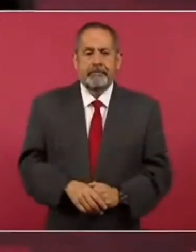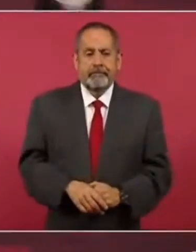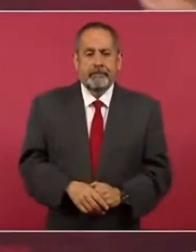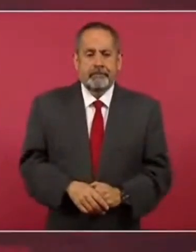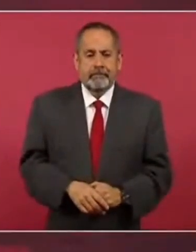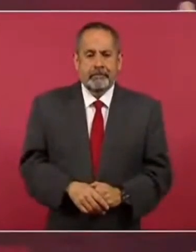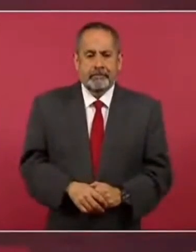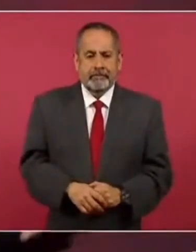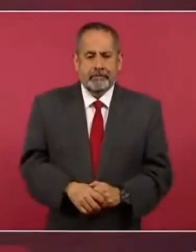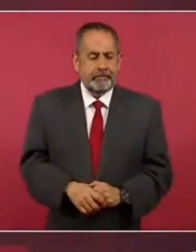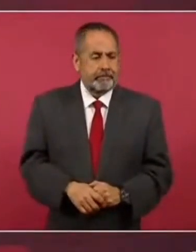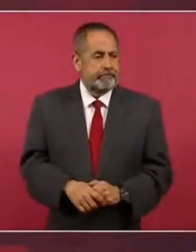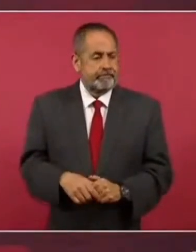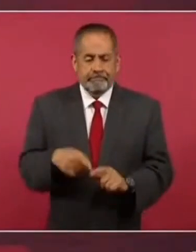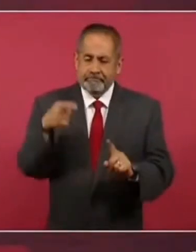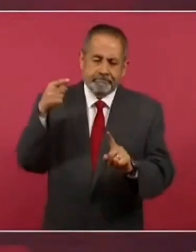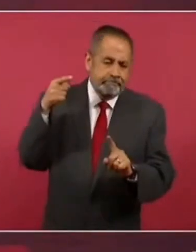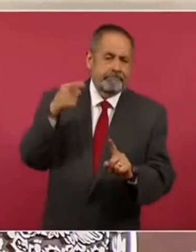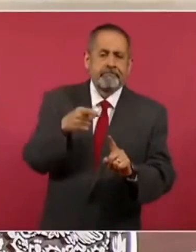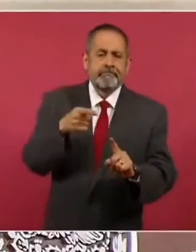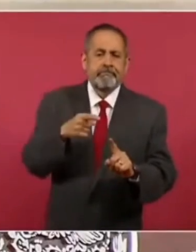La palabra clave: